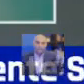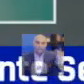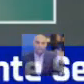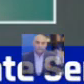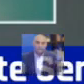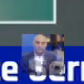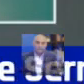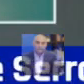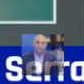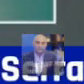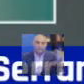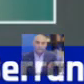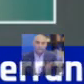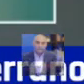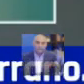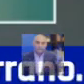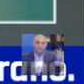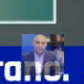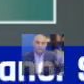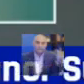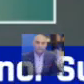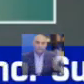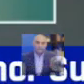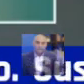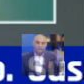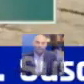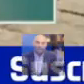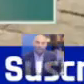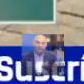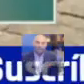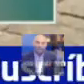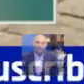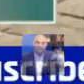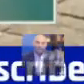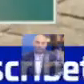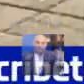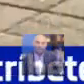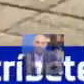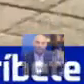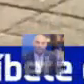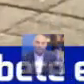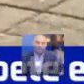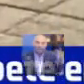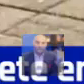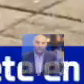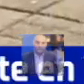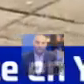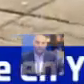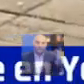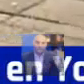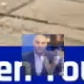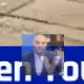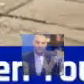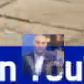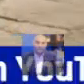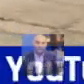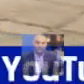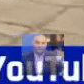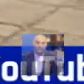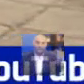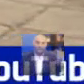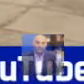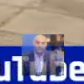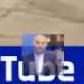de Cuauhtémoc Blanco, el gobernador de Morelos, en el 256 aniversario del natalicio de José María Morelos y